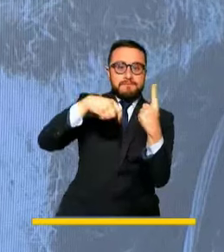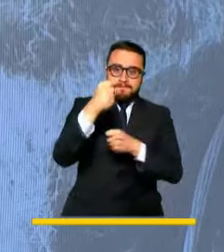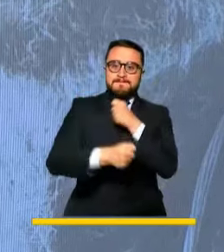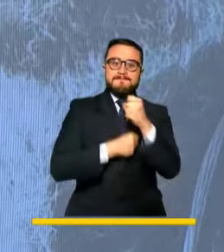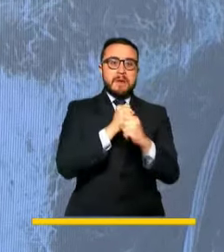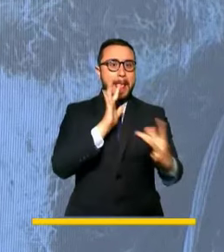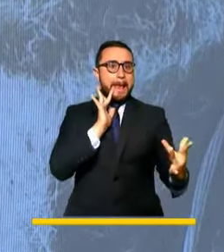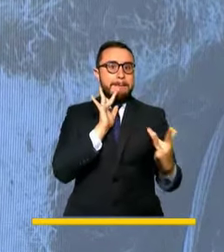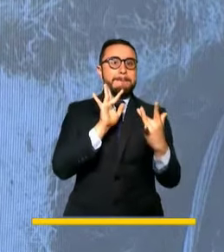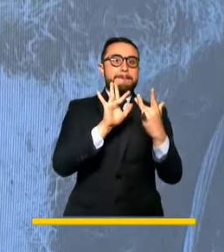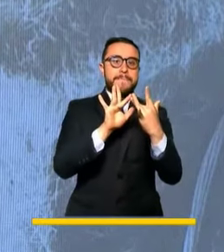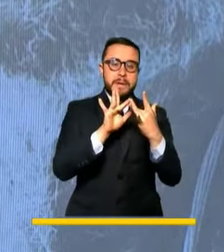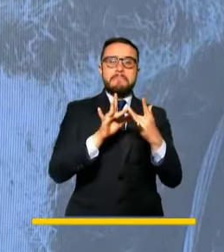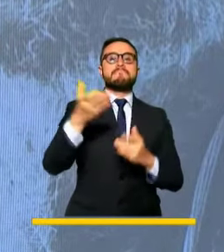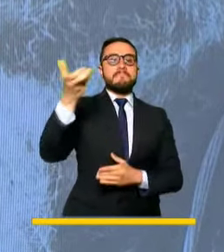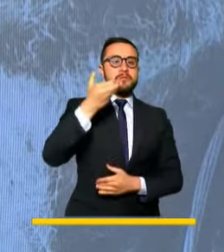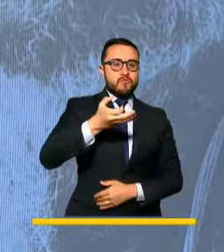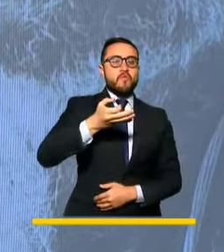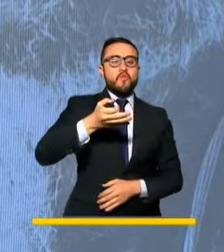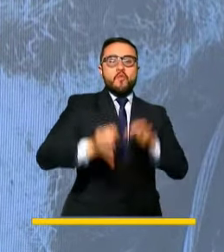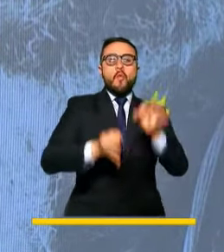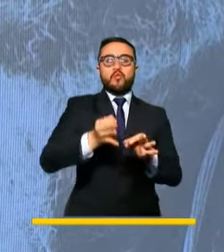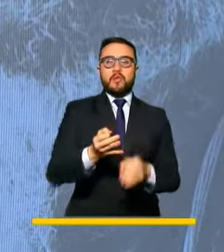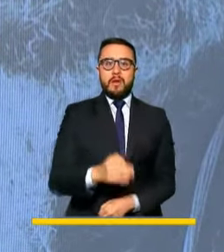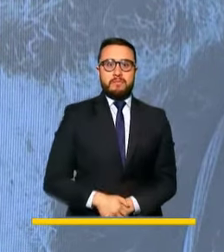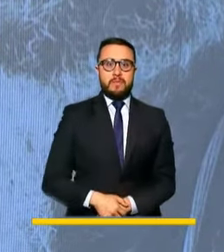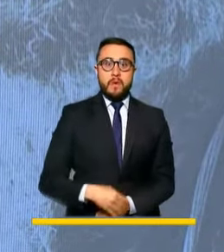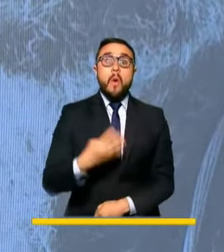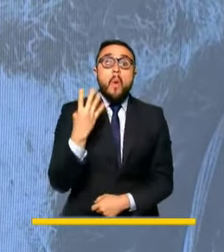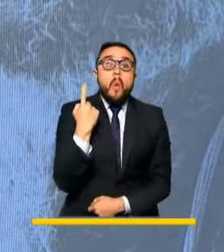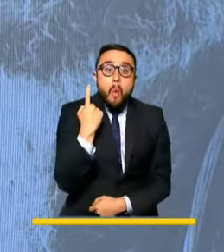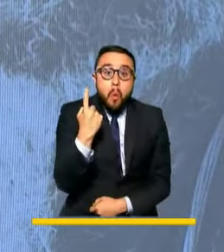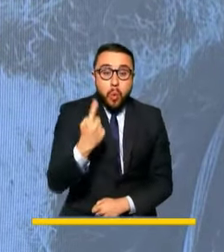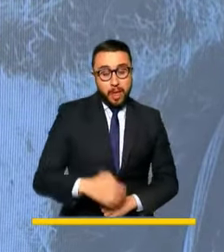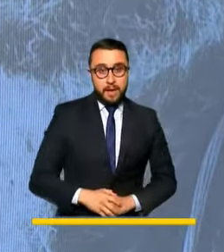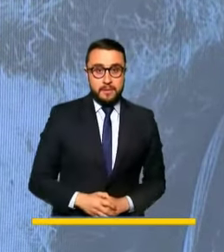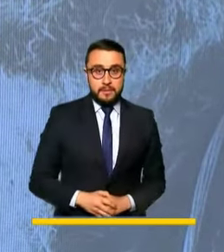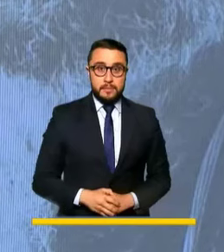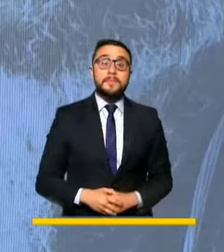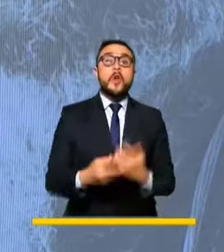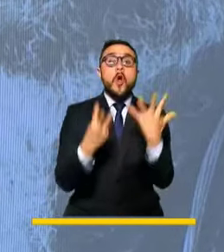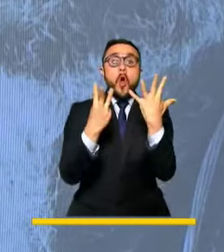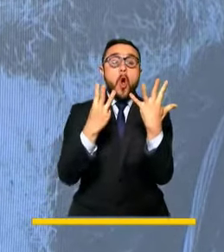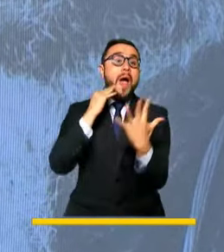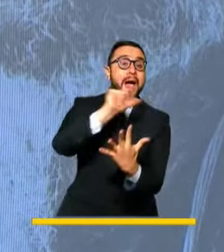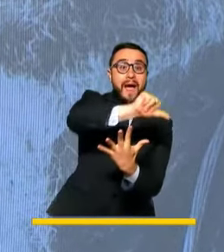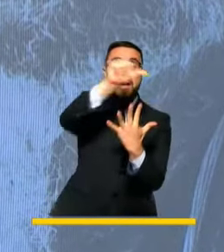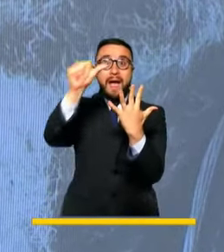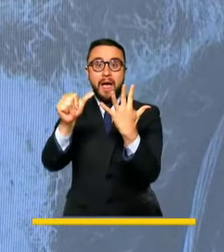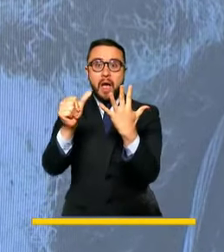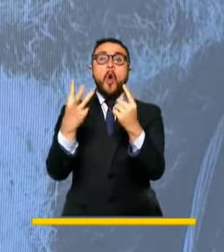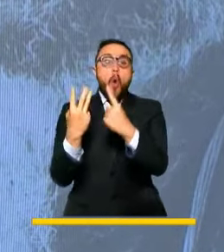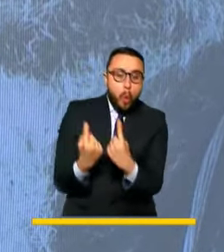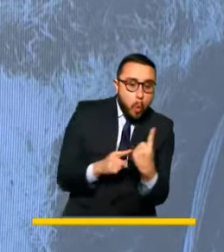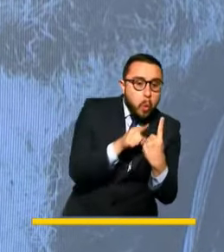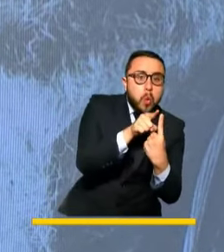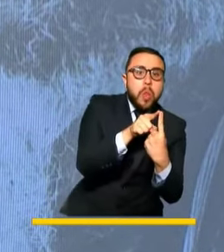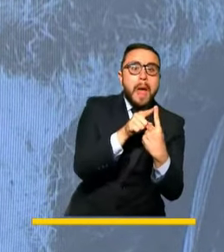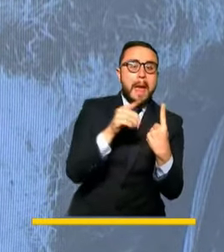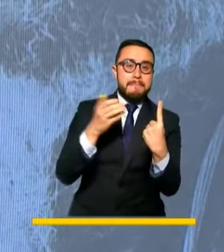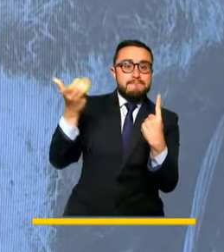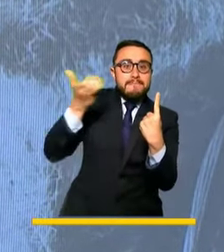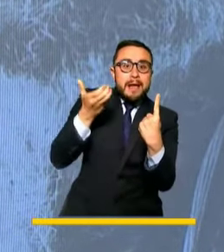el derecho a una pensión justa. Una de cada ocho mujeres se pensiona. La